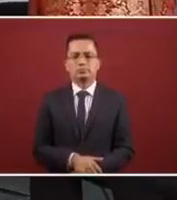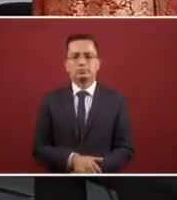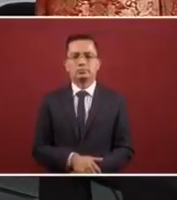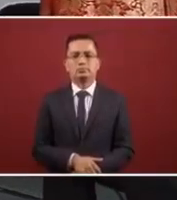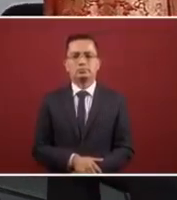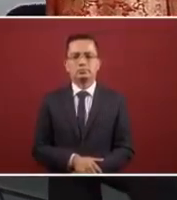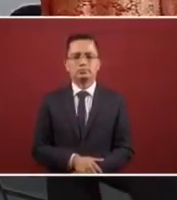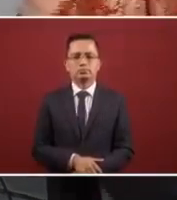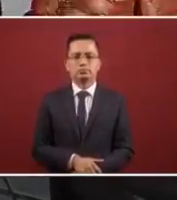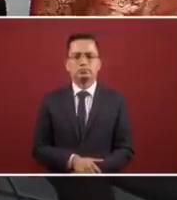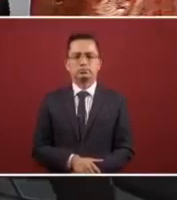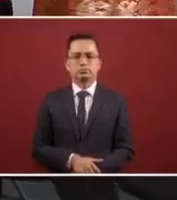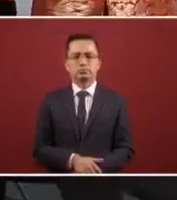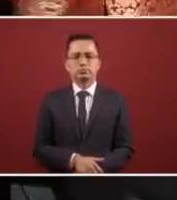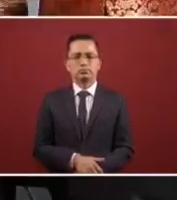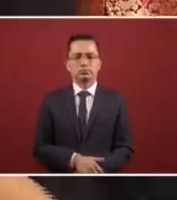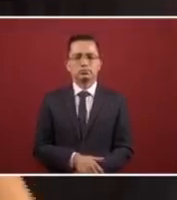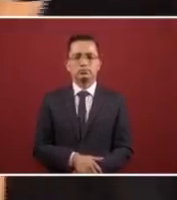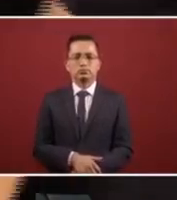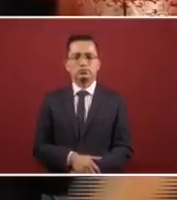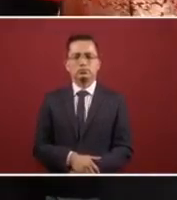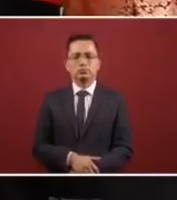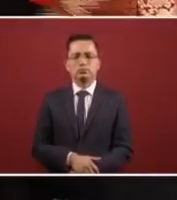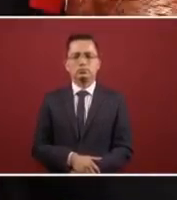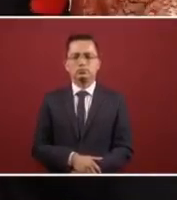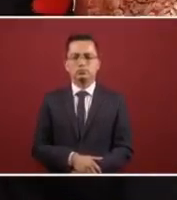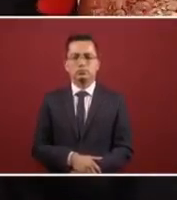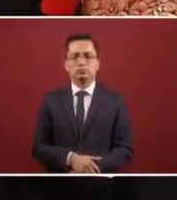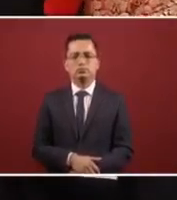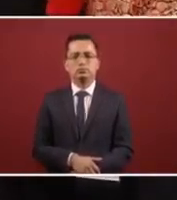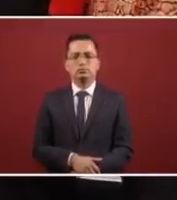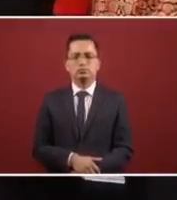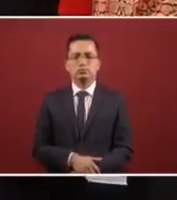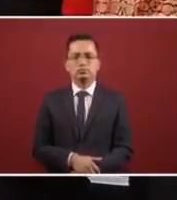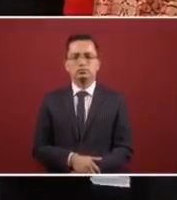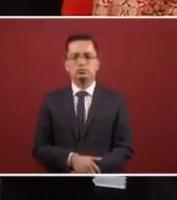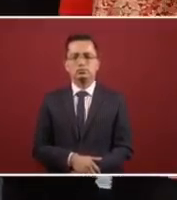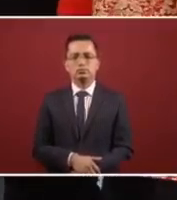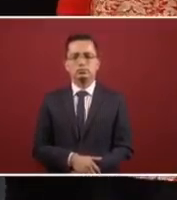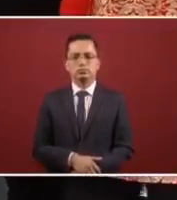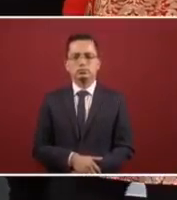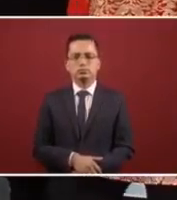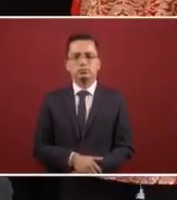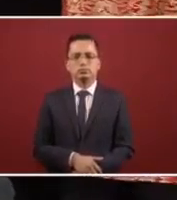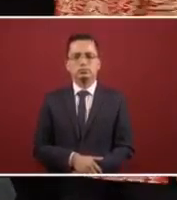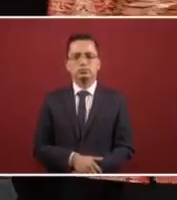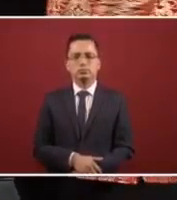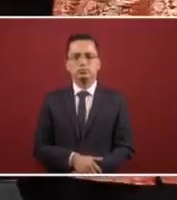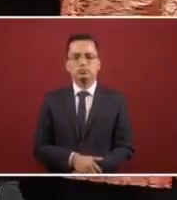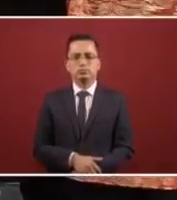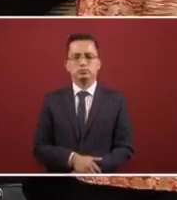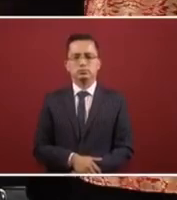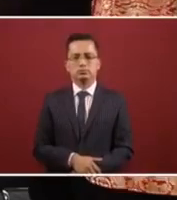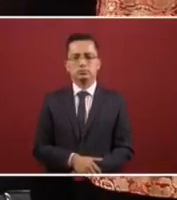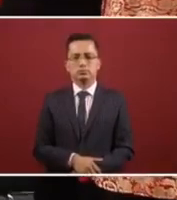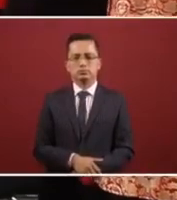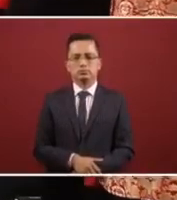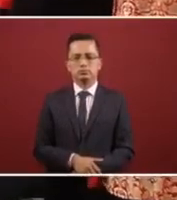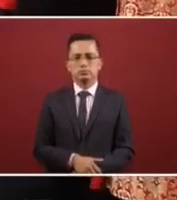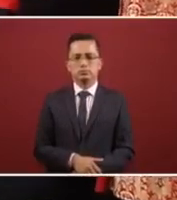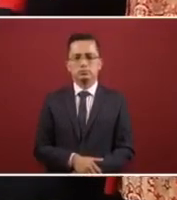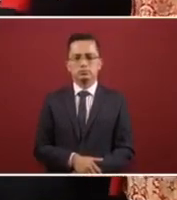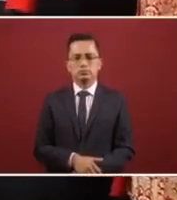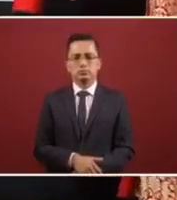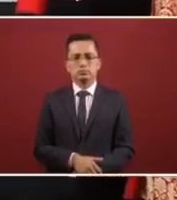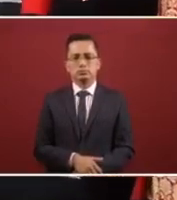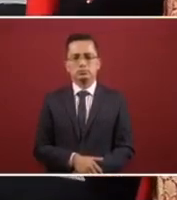son deportistas que yo lo noté el día de la entrega de los reconocimientos, pues que tienen como mucho ímpetu. Y muchos